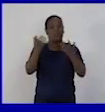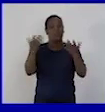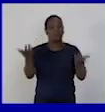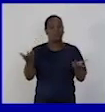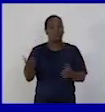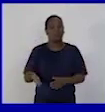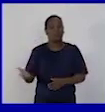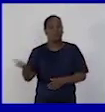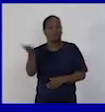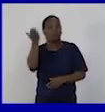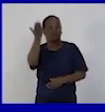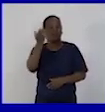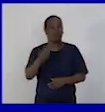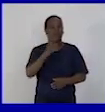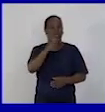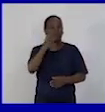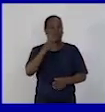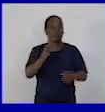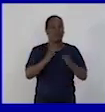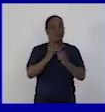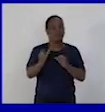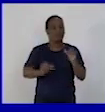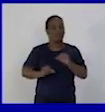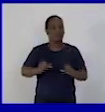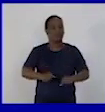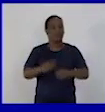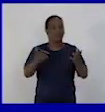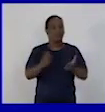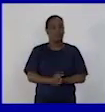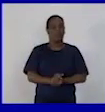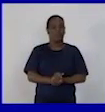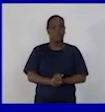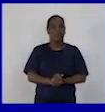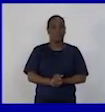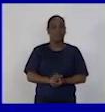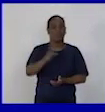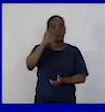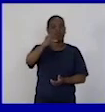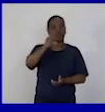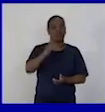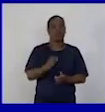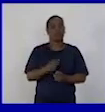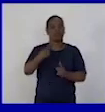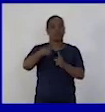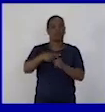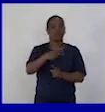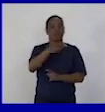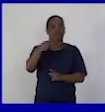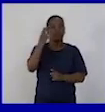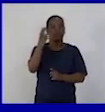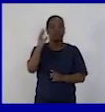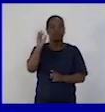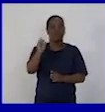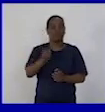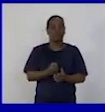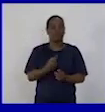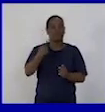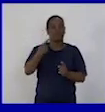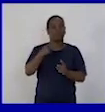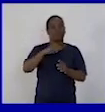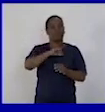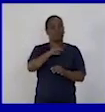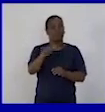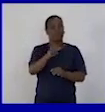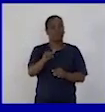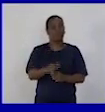química. Aquí le damos la siguiente reacción: el carbono en trozo reacciona con el agua gaseosa, se obtiene dióxido de carbono